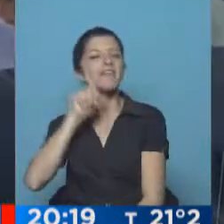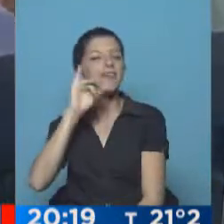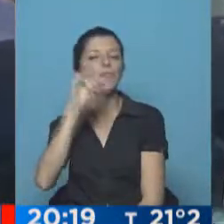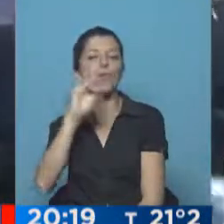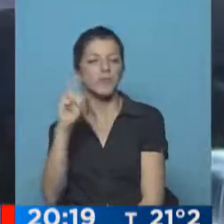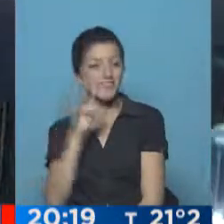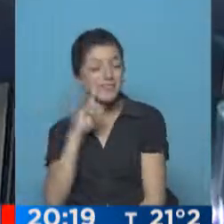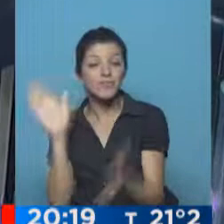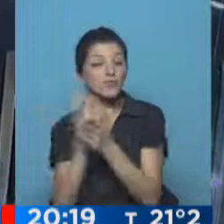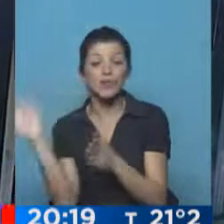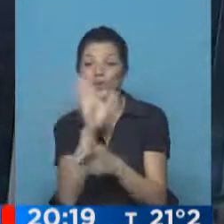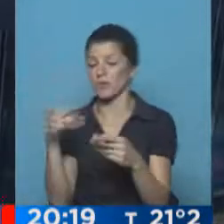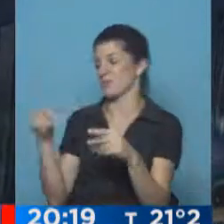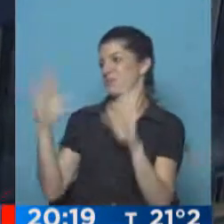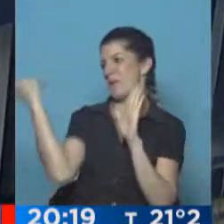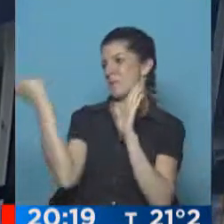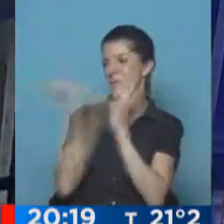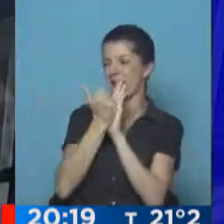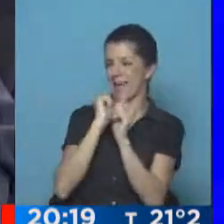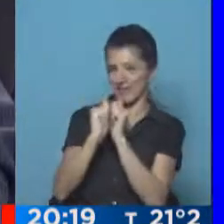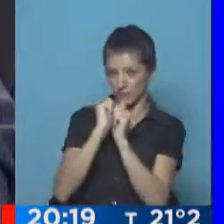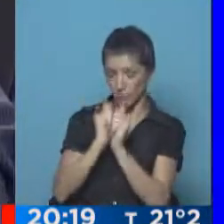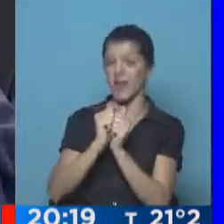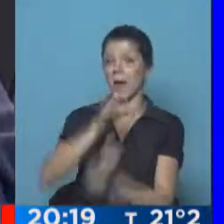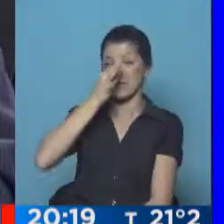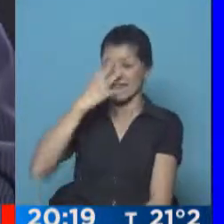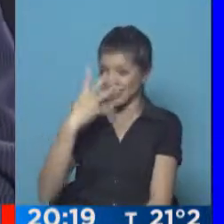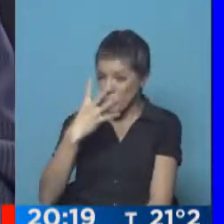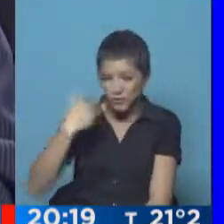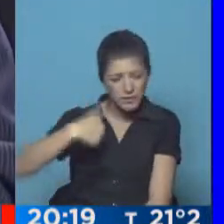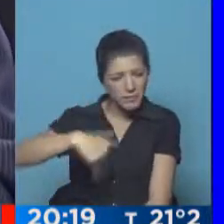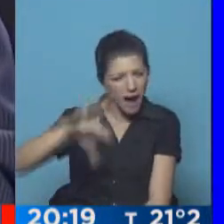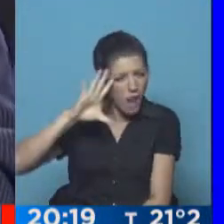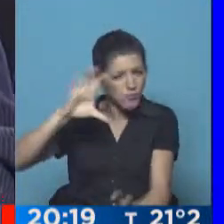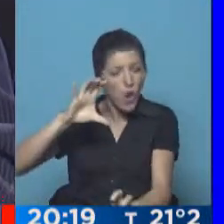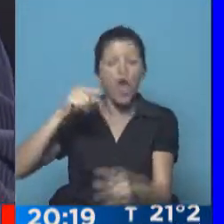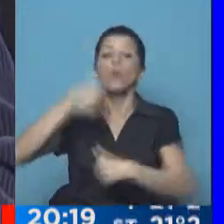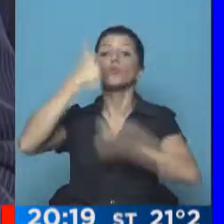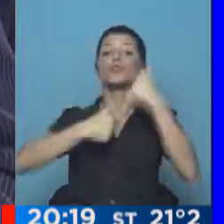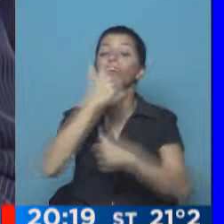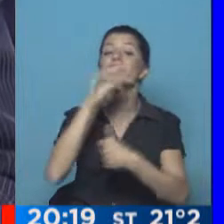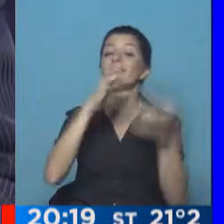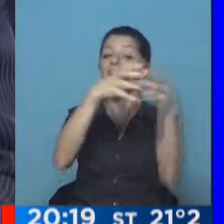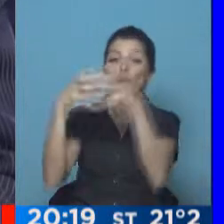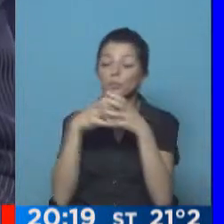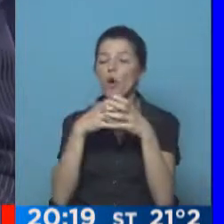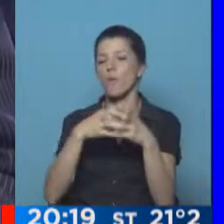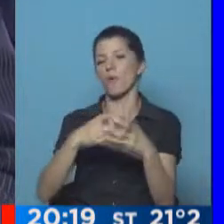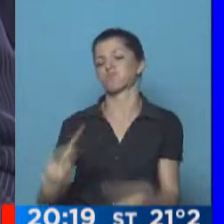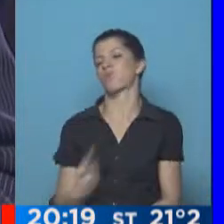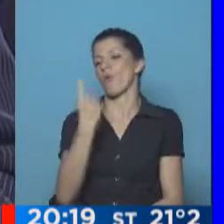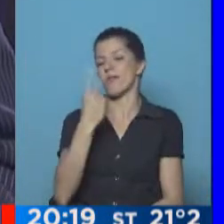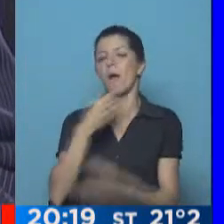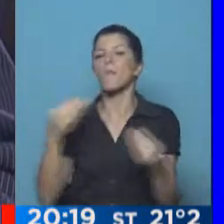Pablo. Y quedó para la historia. Indudablemente la fecha 24 se va a recordar de este torneo de 30 como inolvidable, porque